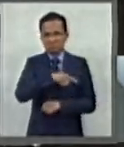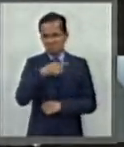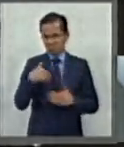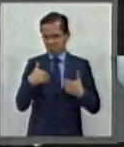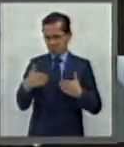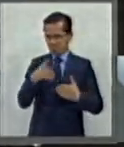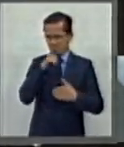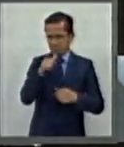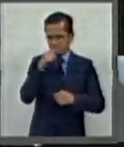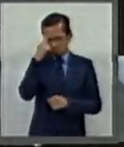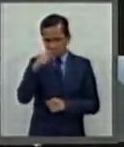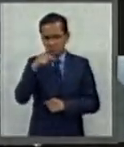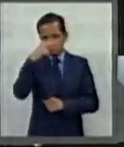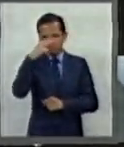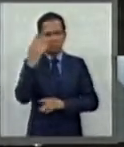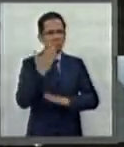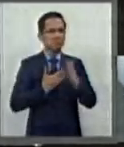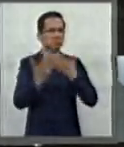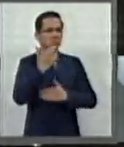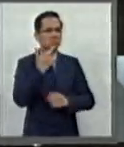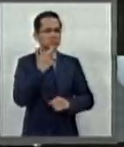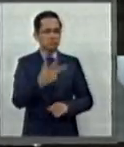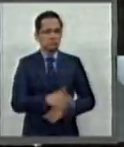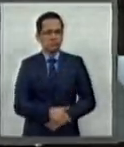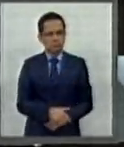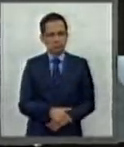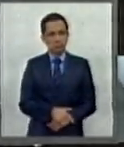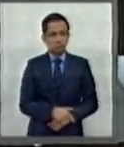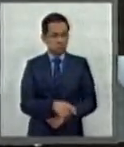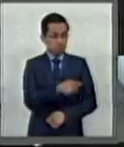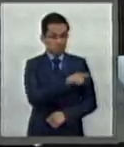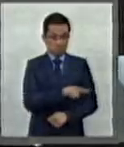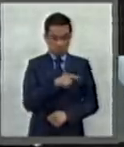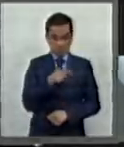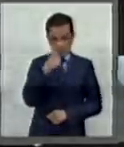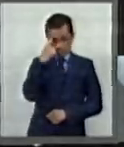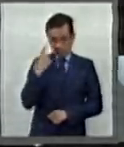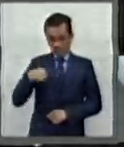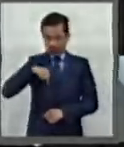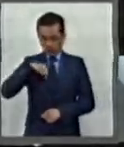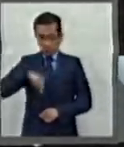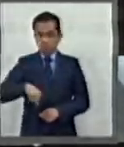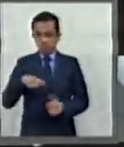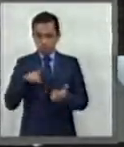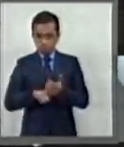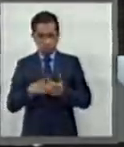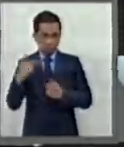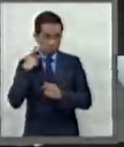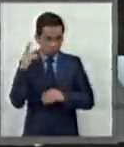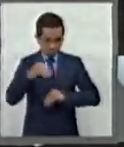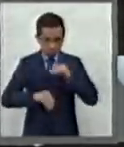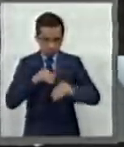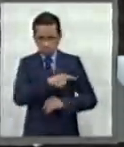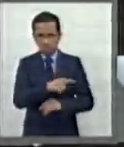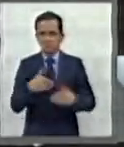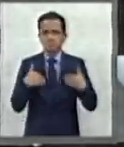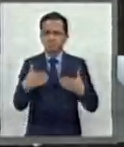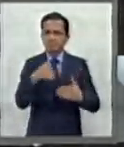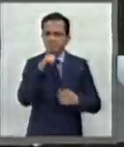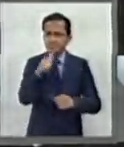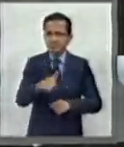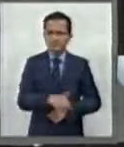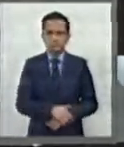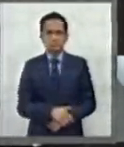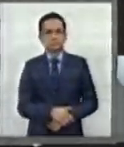futuro mejor. Se ha perdido la confianza en quienes aquí y ahora hacemos la política. Y hoy